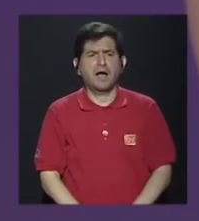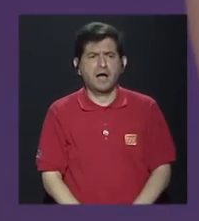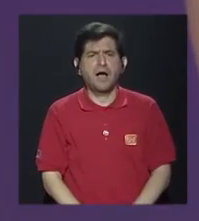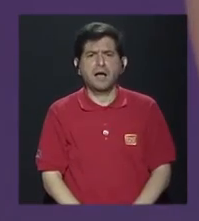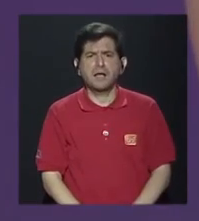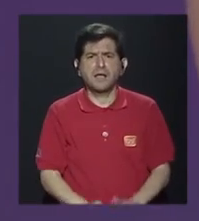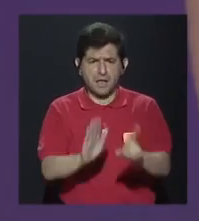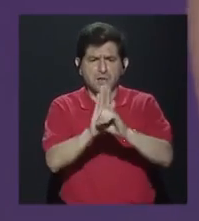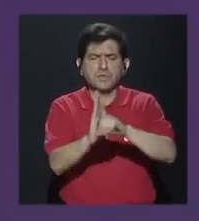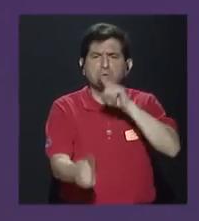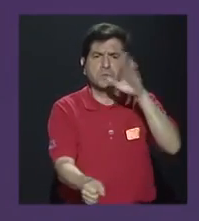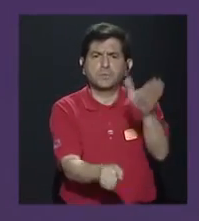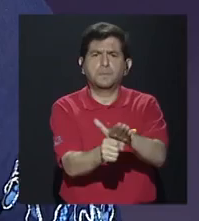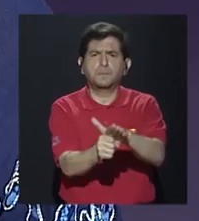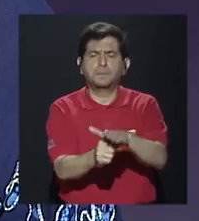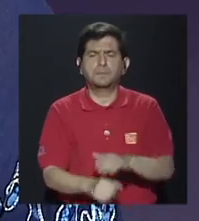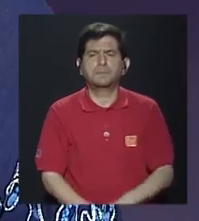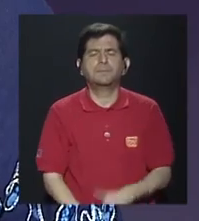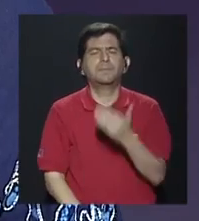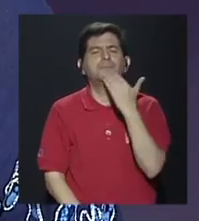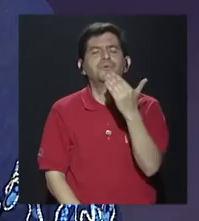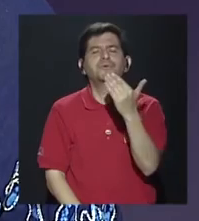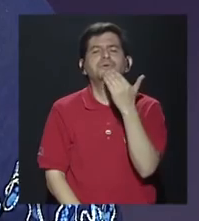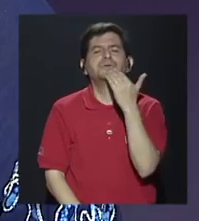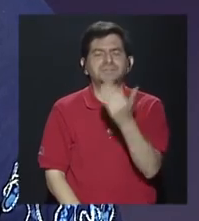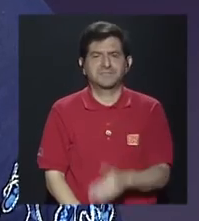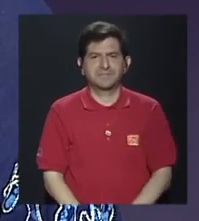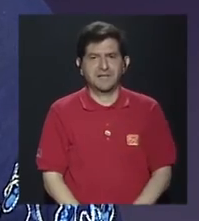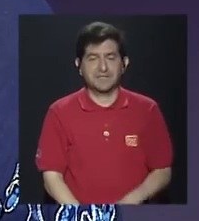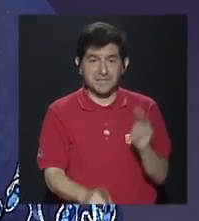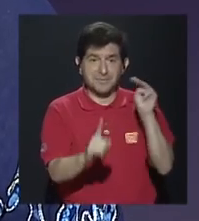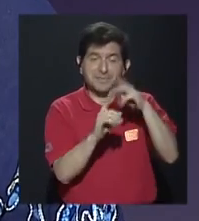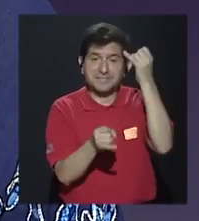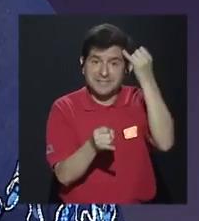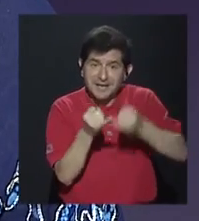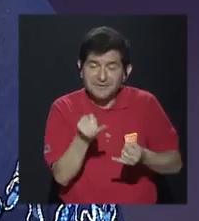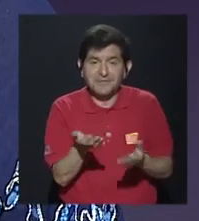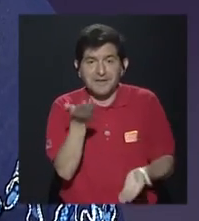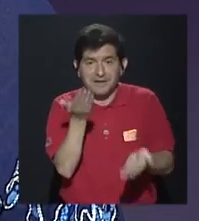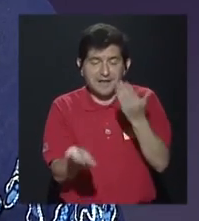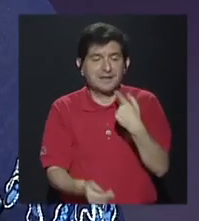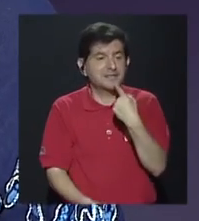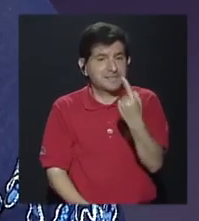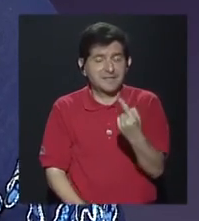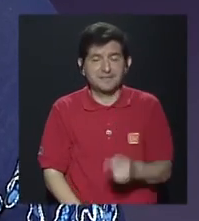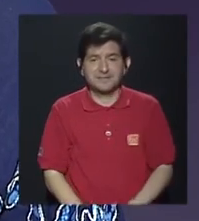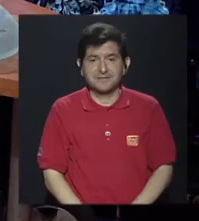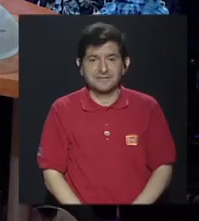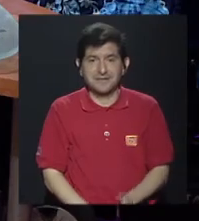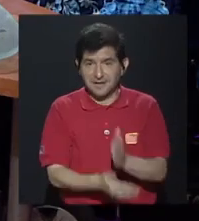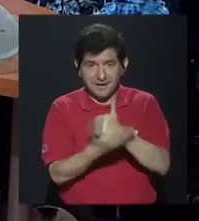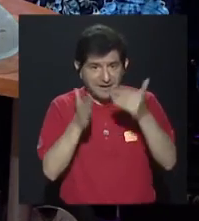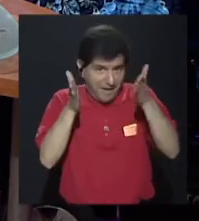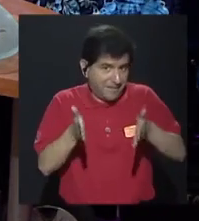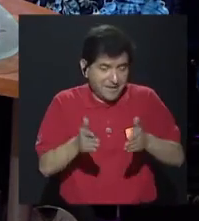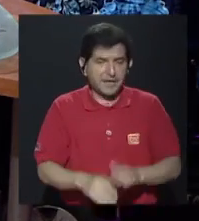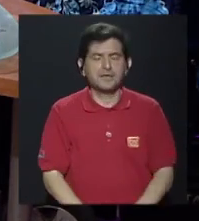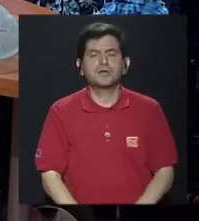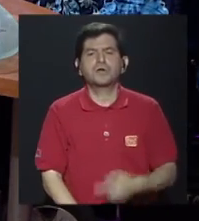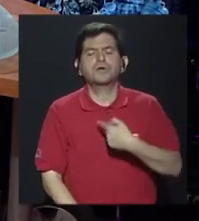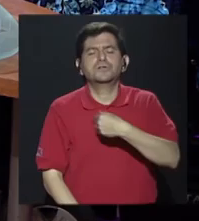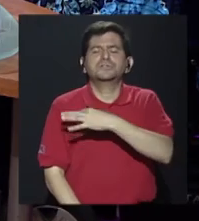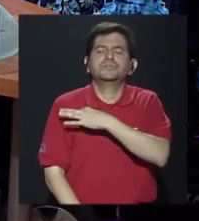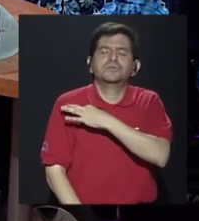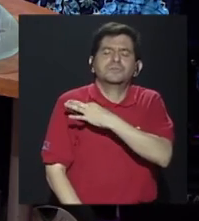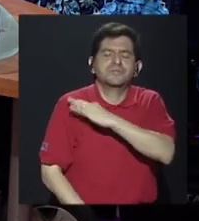nuestros derechos. Muchísimas gracias. ¿Hay algún mensaje final que quieran dar alguna de ustedes? Bueno, yo